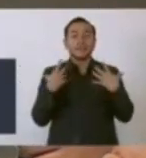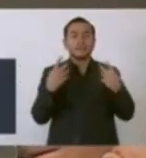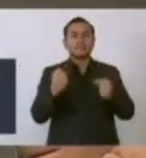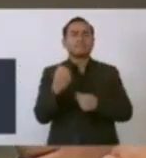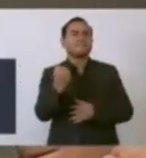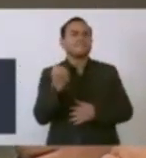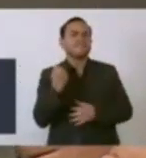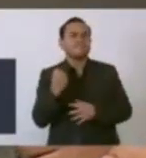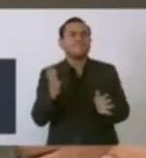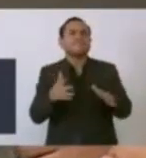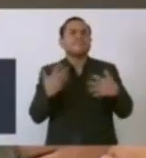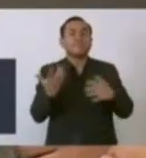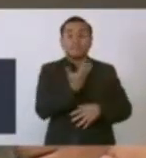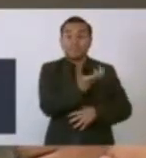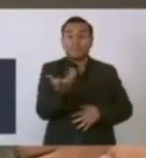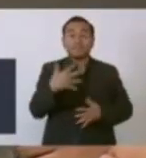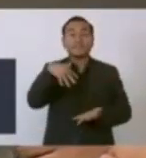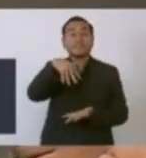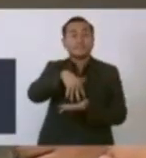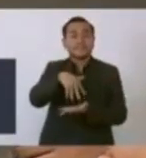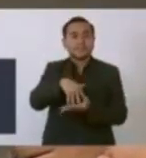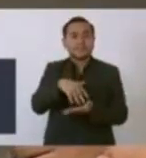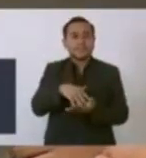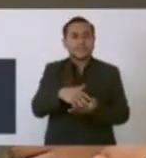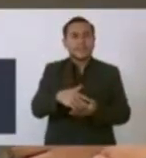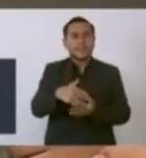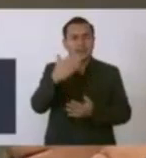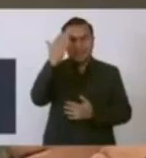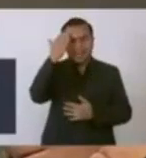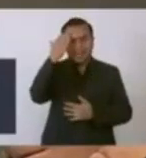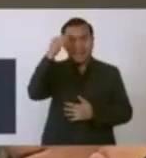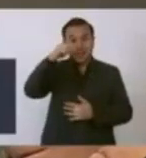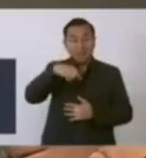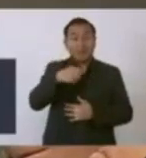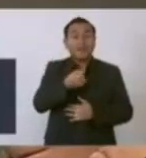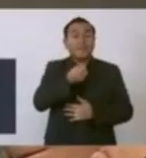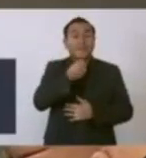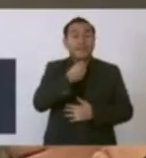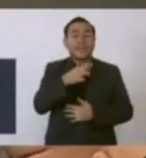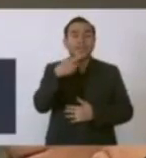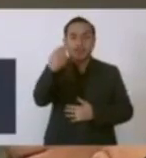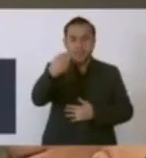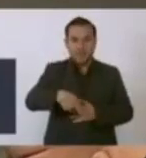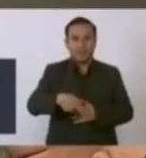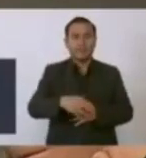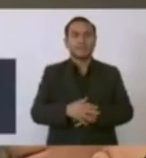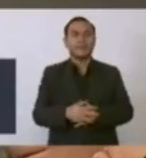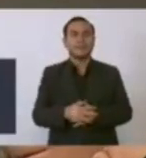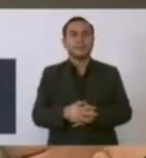todo para que la población certifique que lo que vamos a hablar ahora